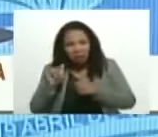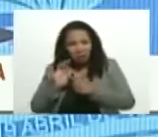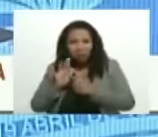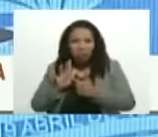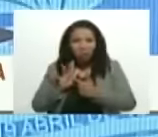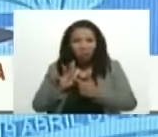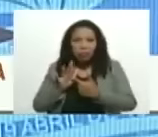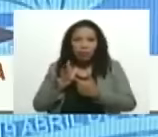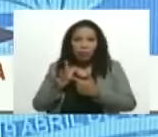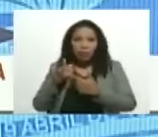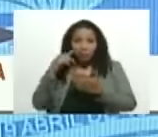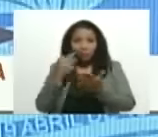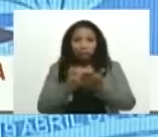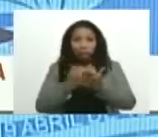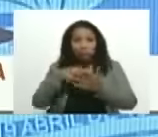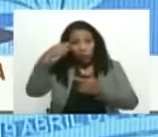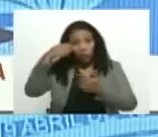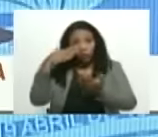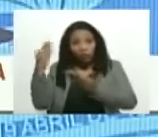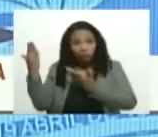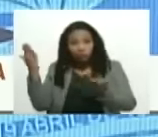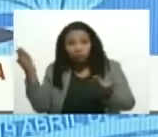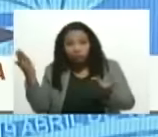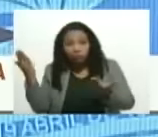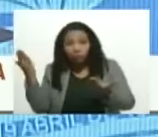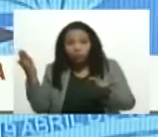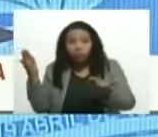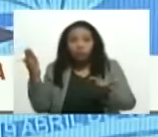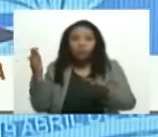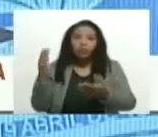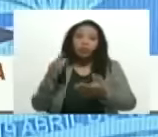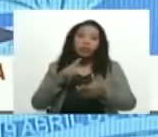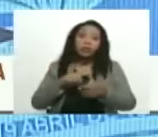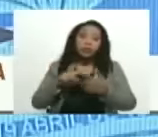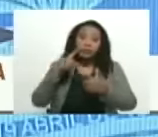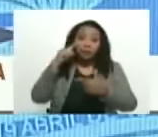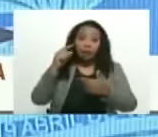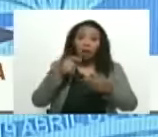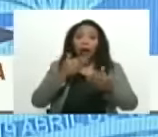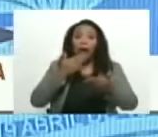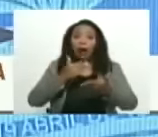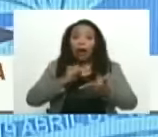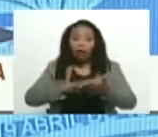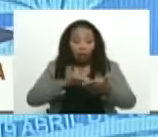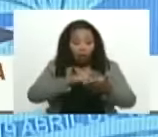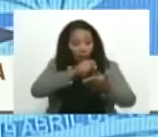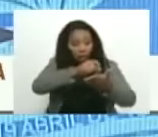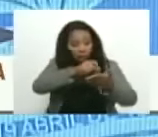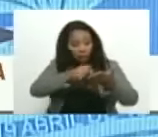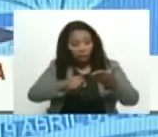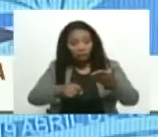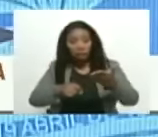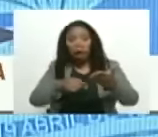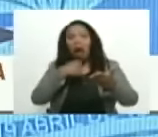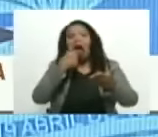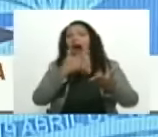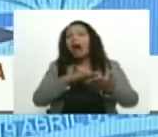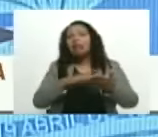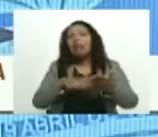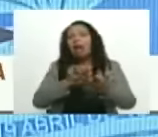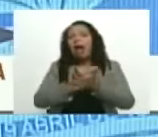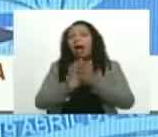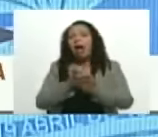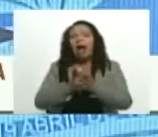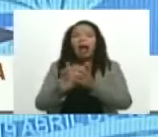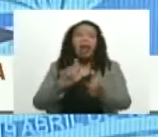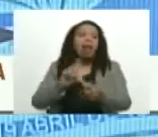Pero eso es poco para lo que pasó después. Lo que pasó después es que se llena el acta, acta mata voto, y después que se llene